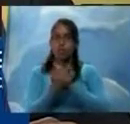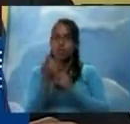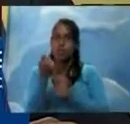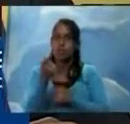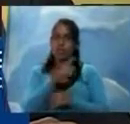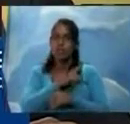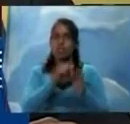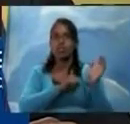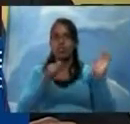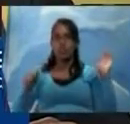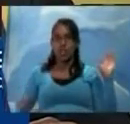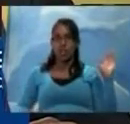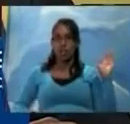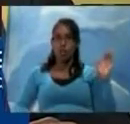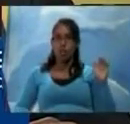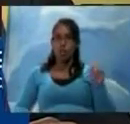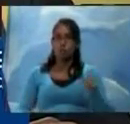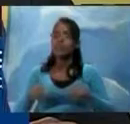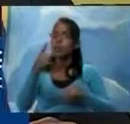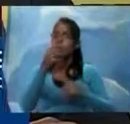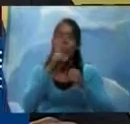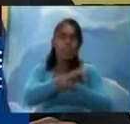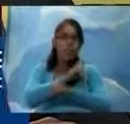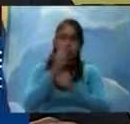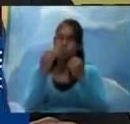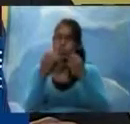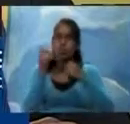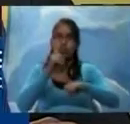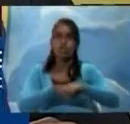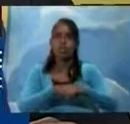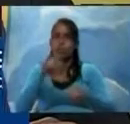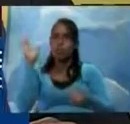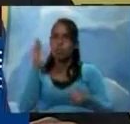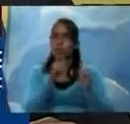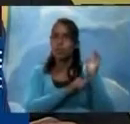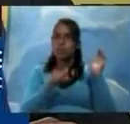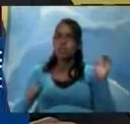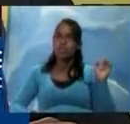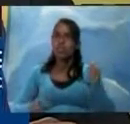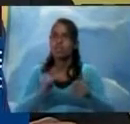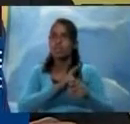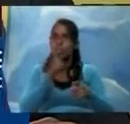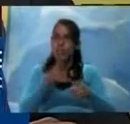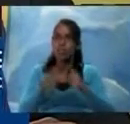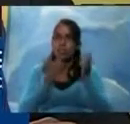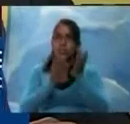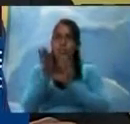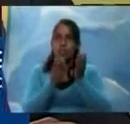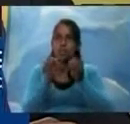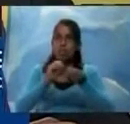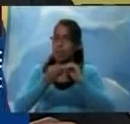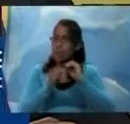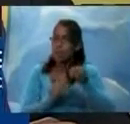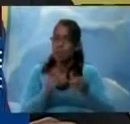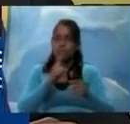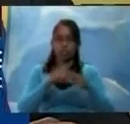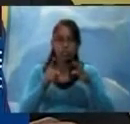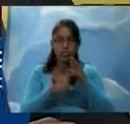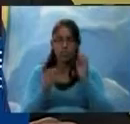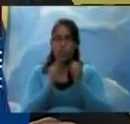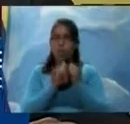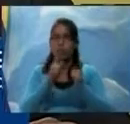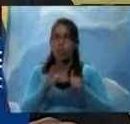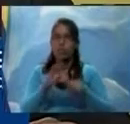su señor. Después de mucho tiempo vino el señor de aquellos siervos y arregló cuenta con ellos.